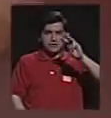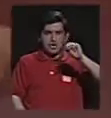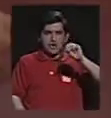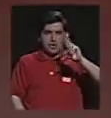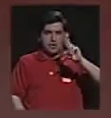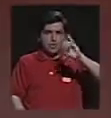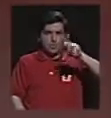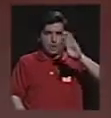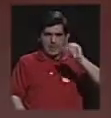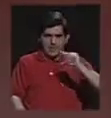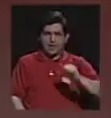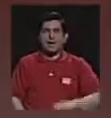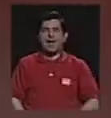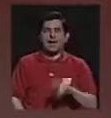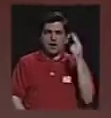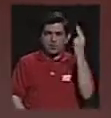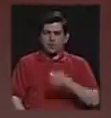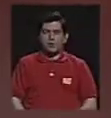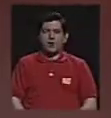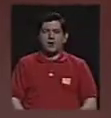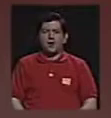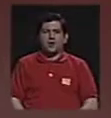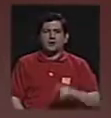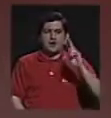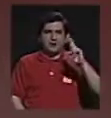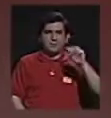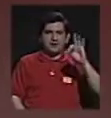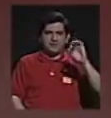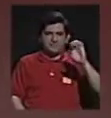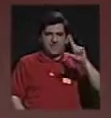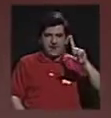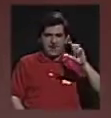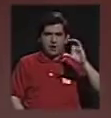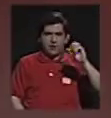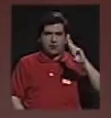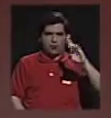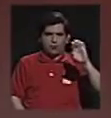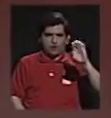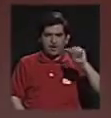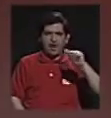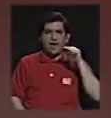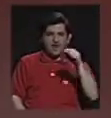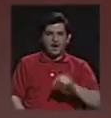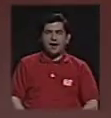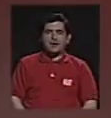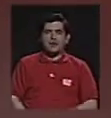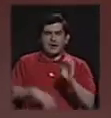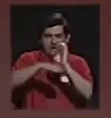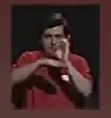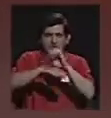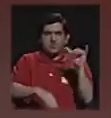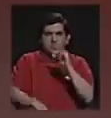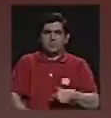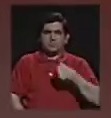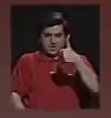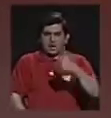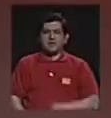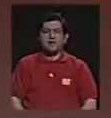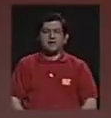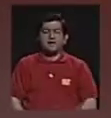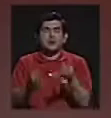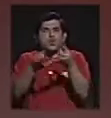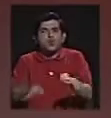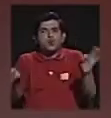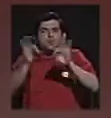querido, Correa acaba de ganar con gran mayoría, una figura muy carismática. Esa es una parte, Mauricio. La otra es lograr tener